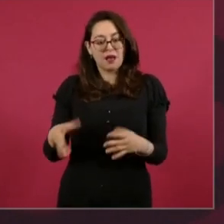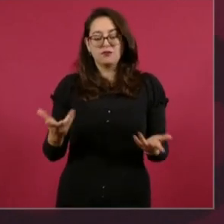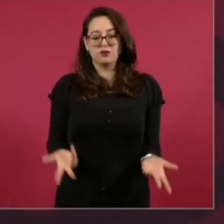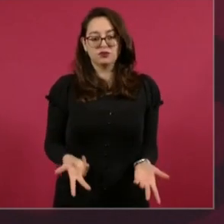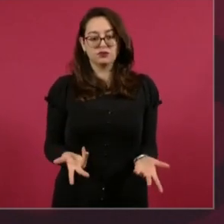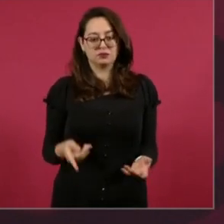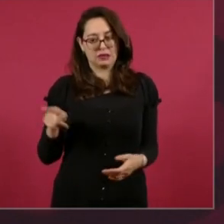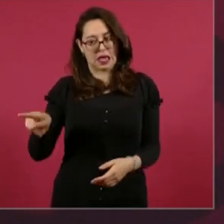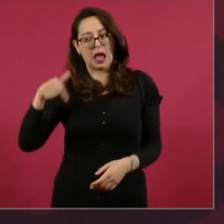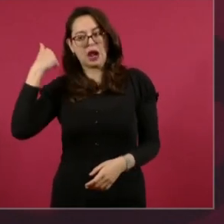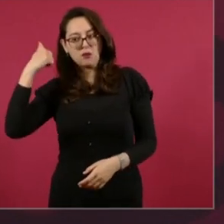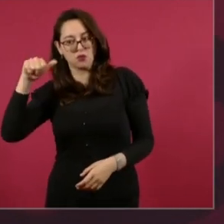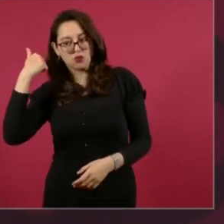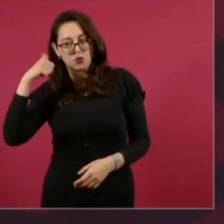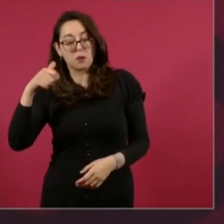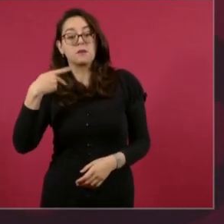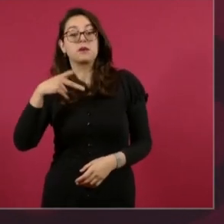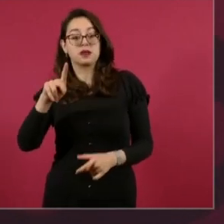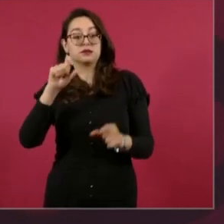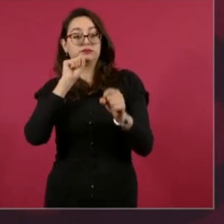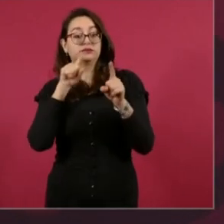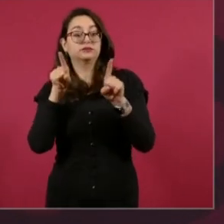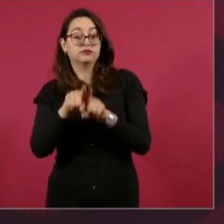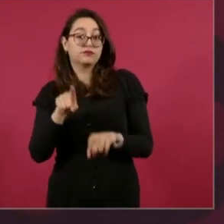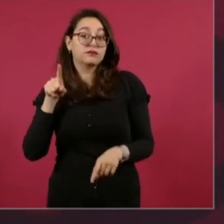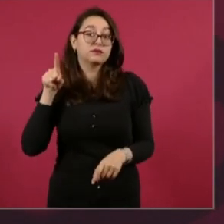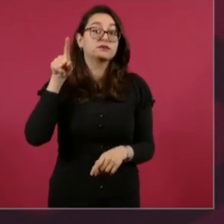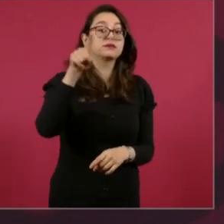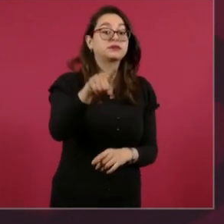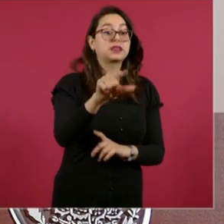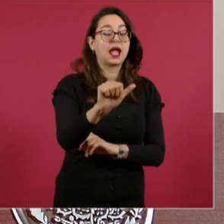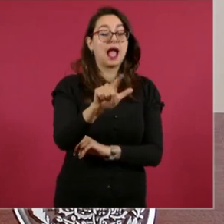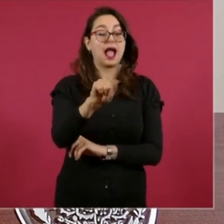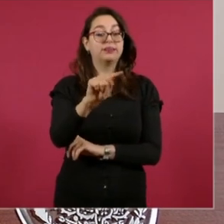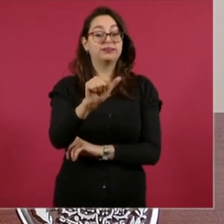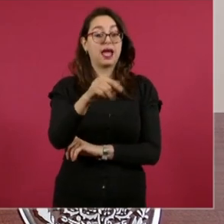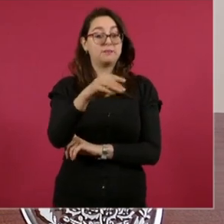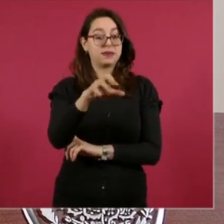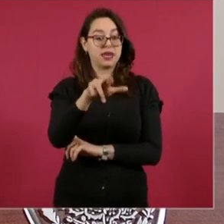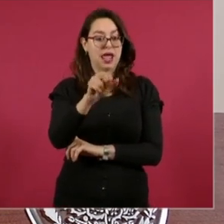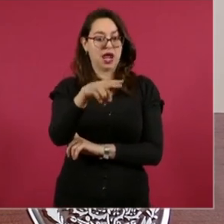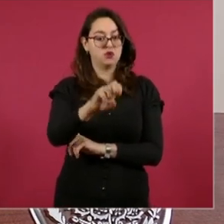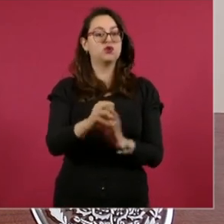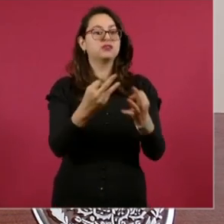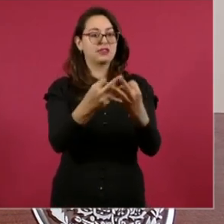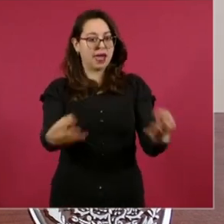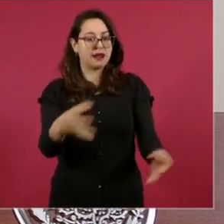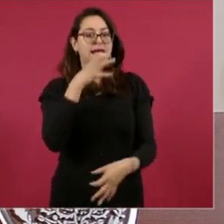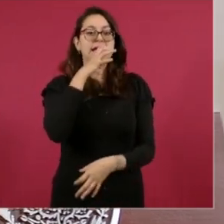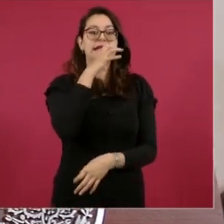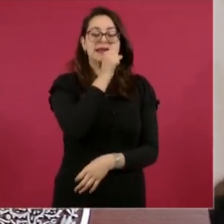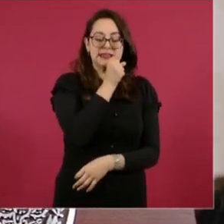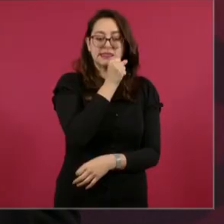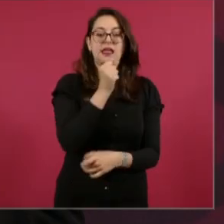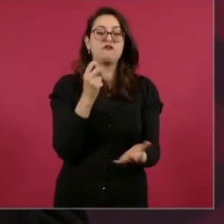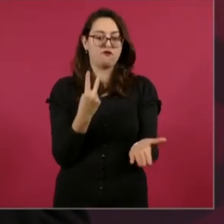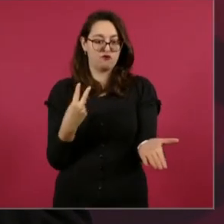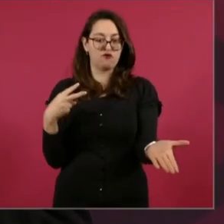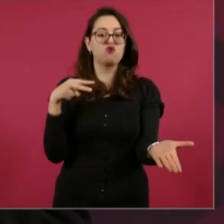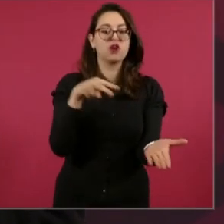Caliente. Estuve en Altamirano. Me comprometí y también aprovecho para decirles,